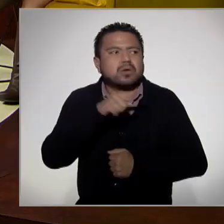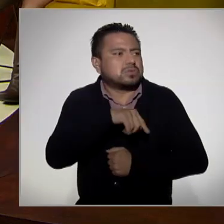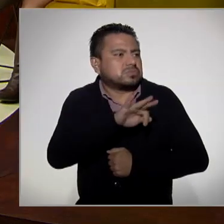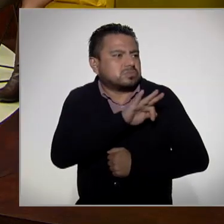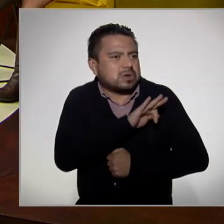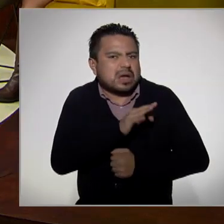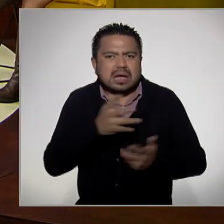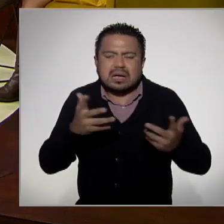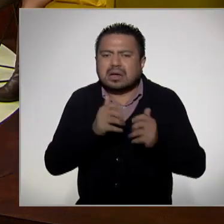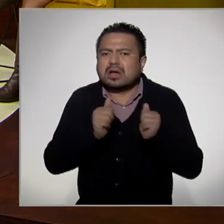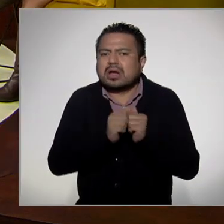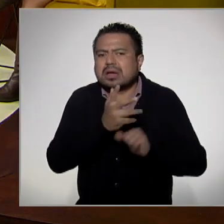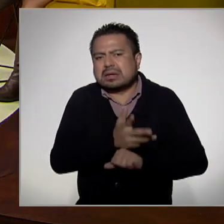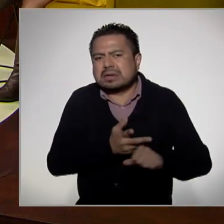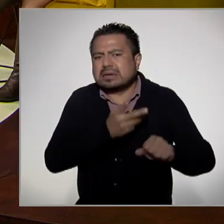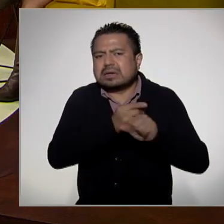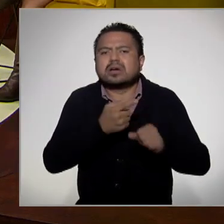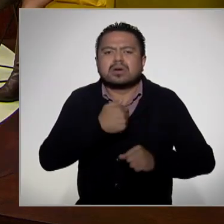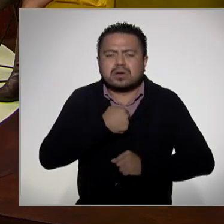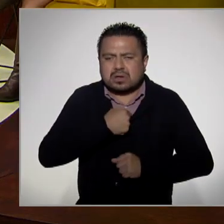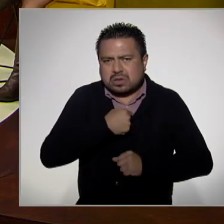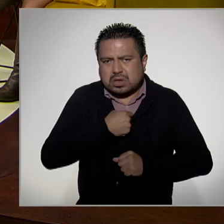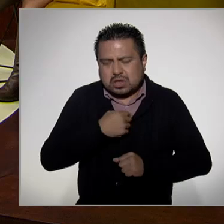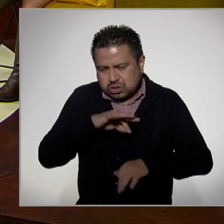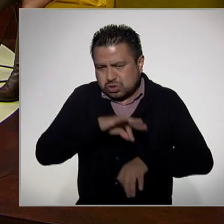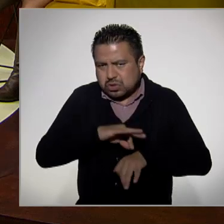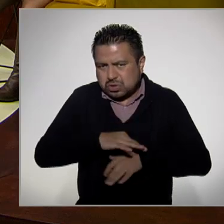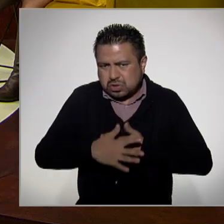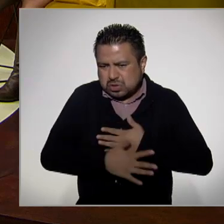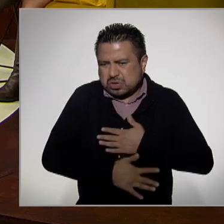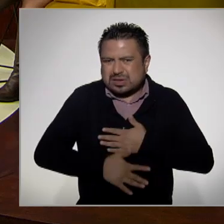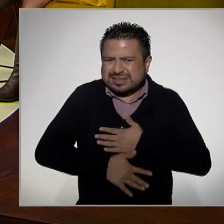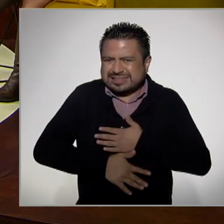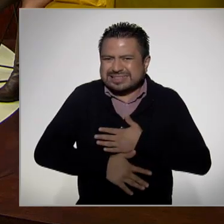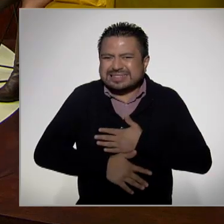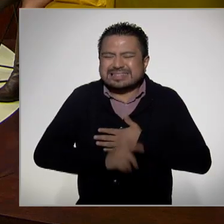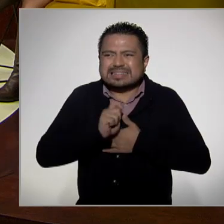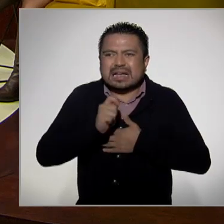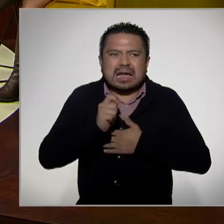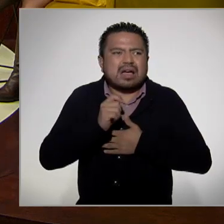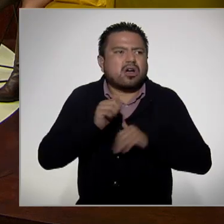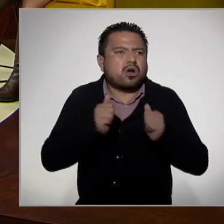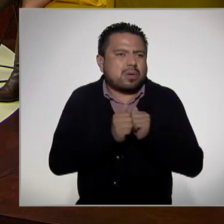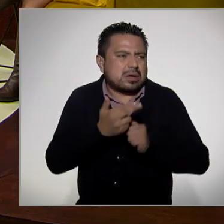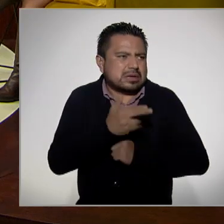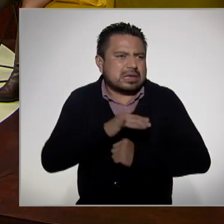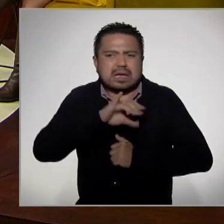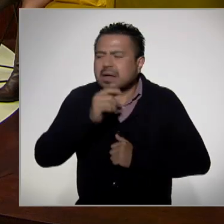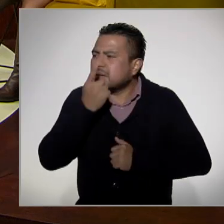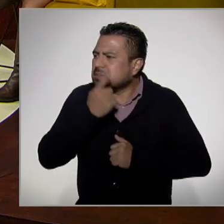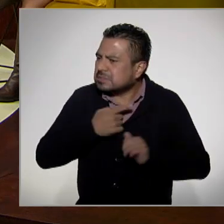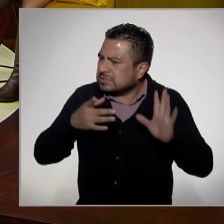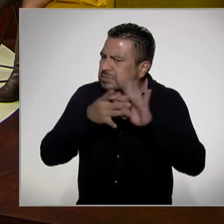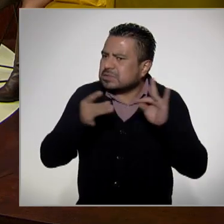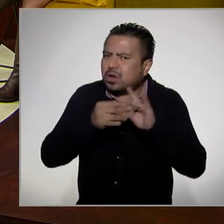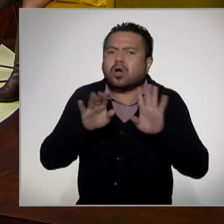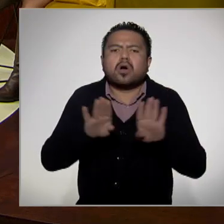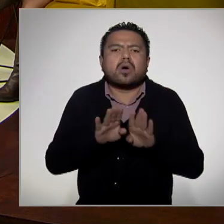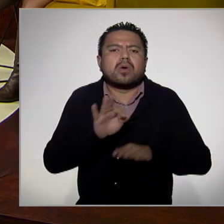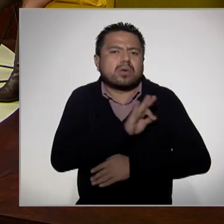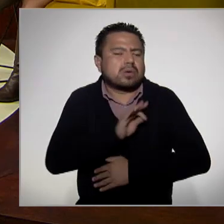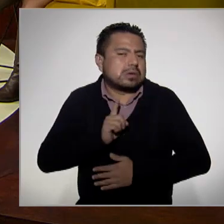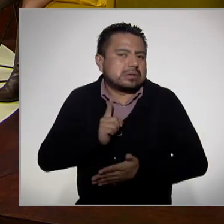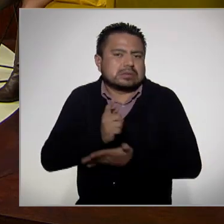hacer como se suplementa el hierro porque yo soy gastroenterólogo y el hierro tiene su chiste para tomarlo si nos explican cómo se debe tomar el hierro